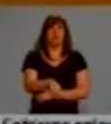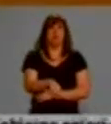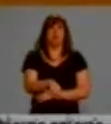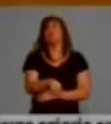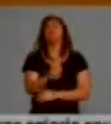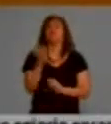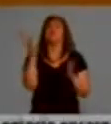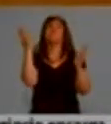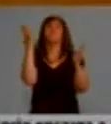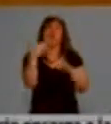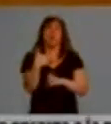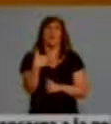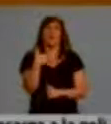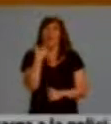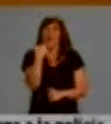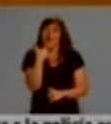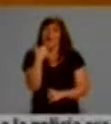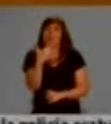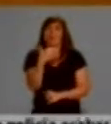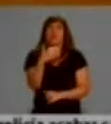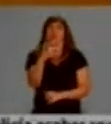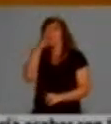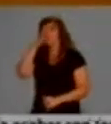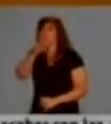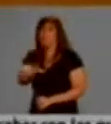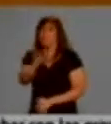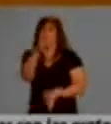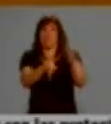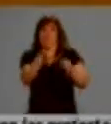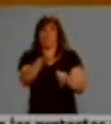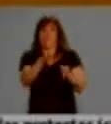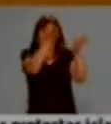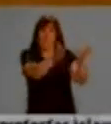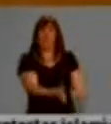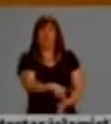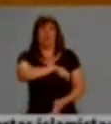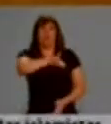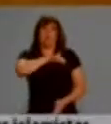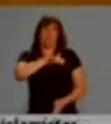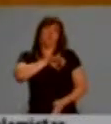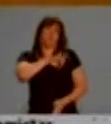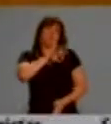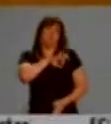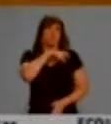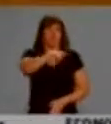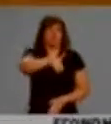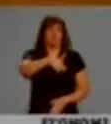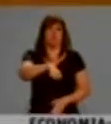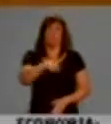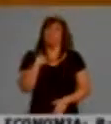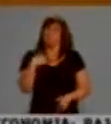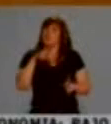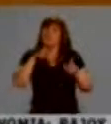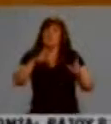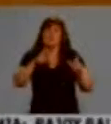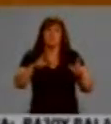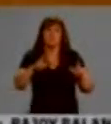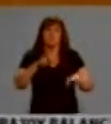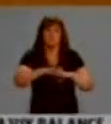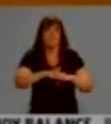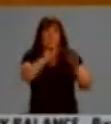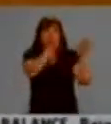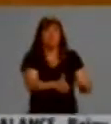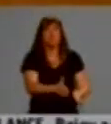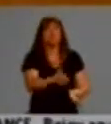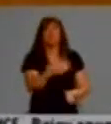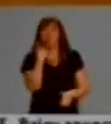no existe ninguna imputación judicial sobre su persona. Y deseo, además, que así sea para usted y para cualquier miembro